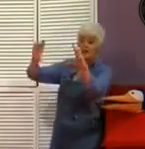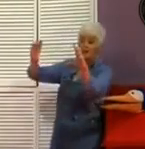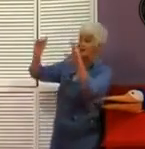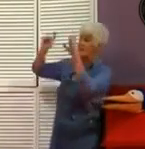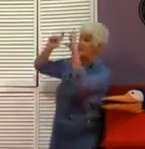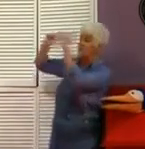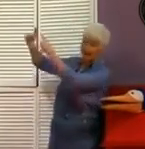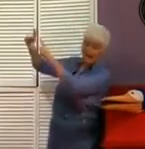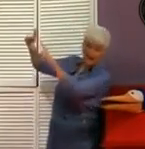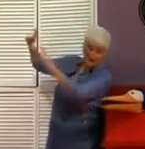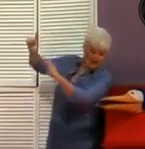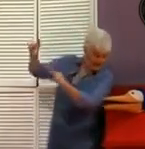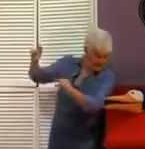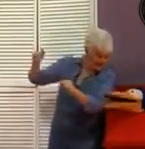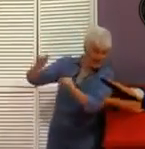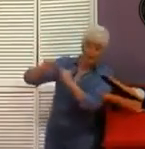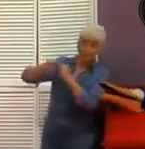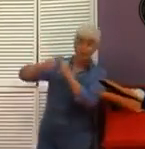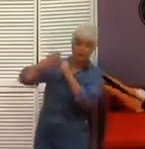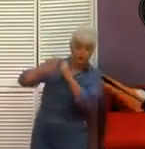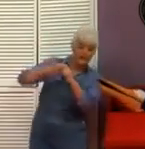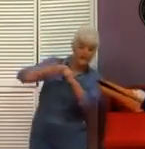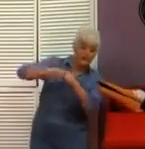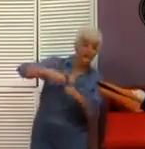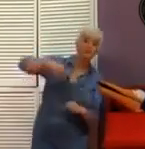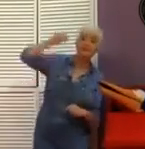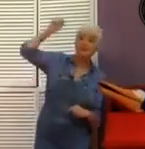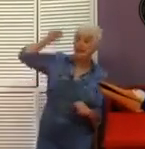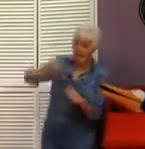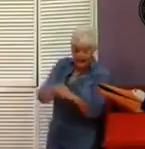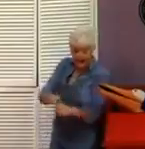unas cositas que se pueden pegar en la pared. Ajá. Con unos